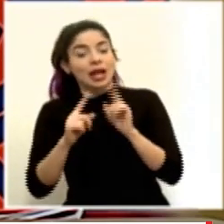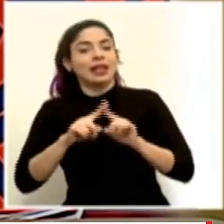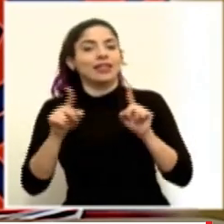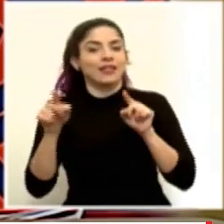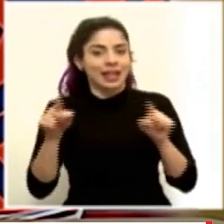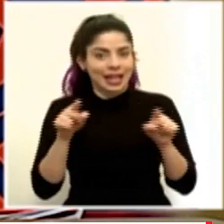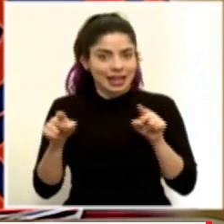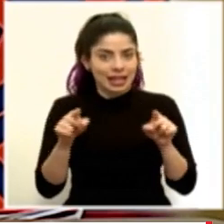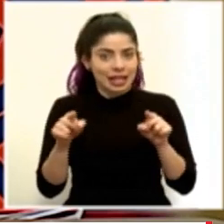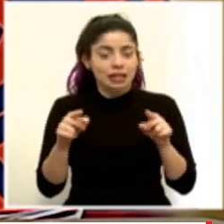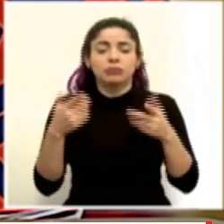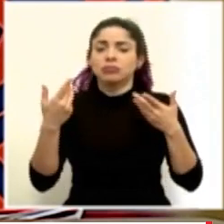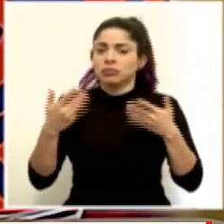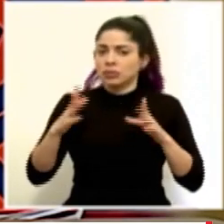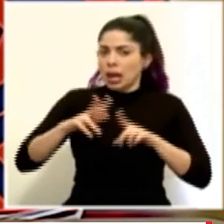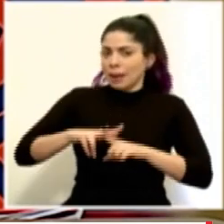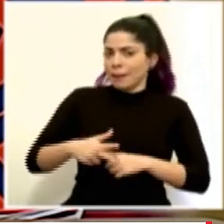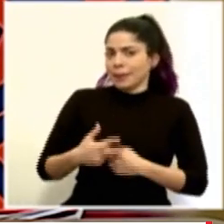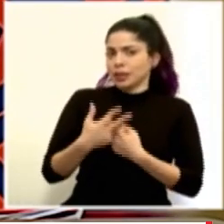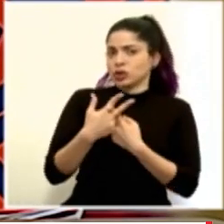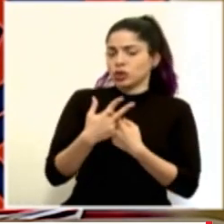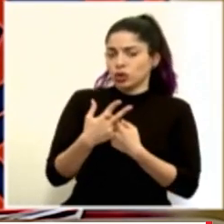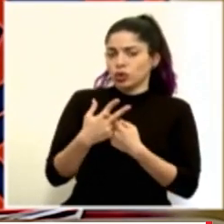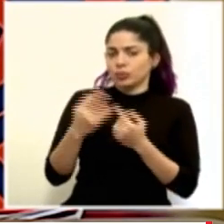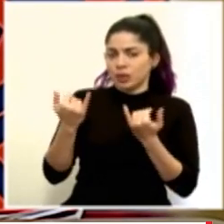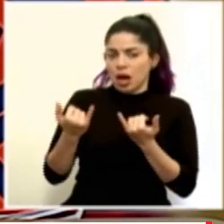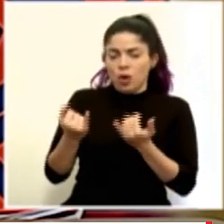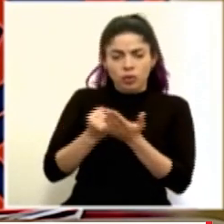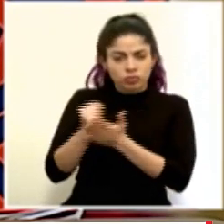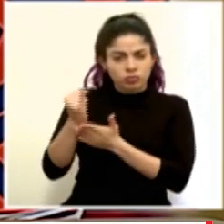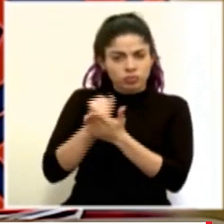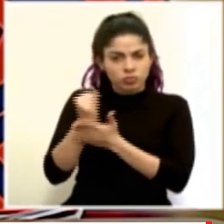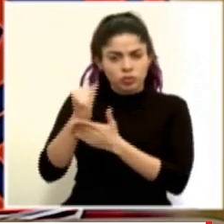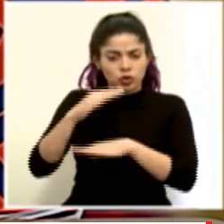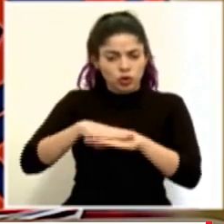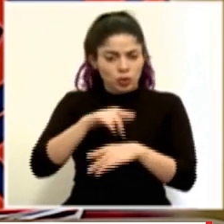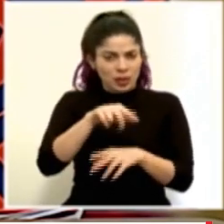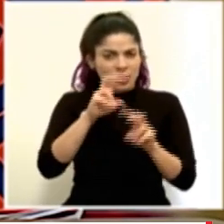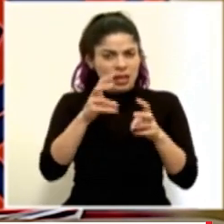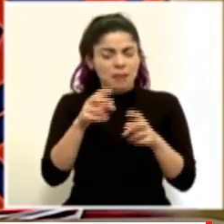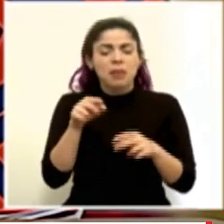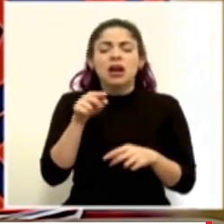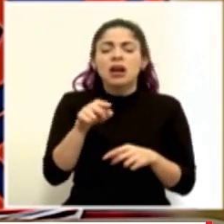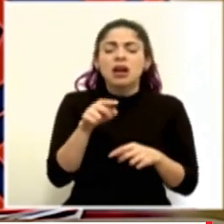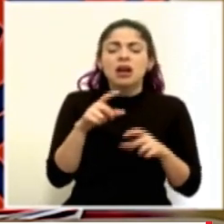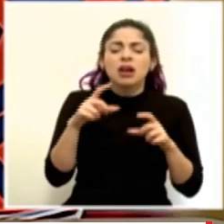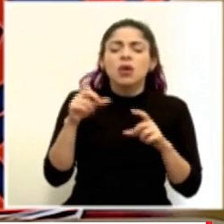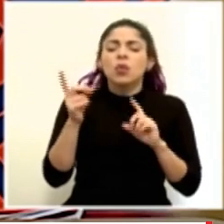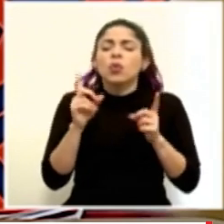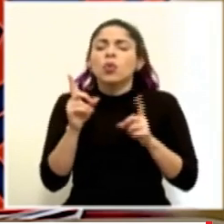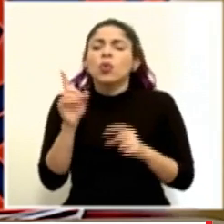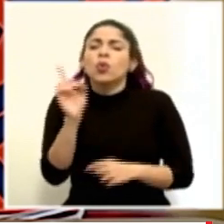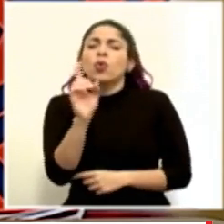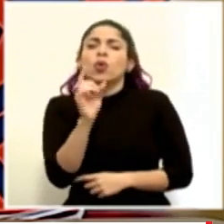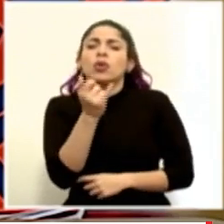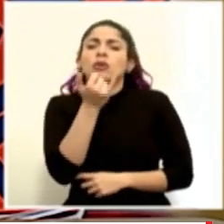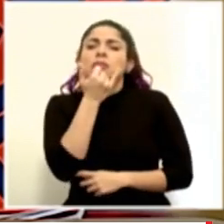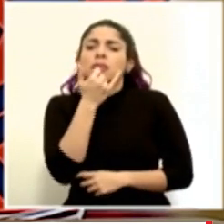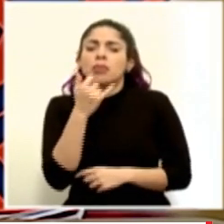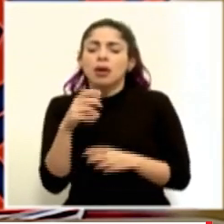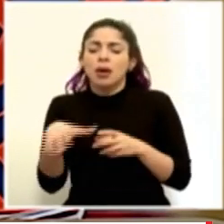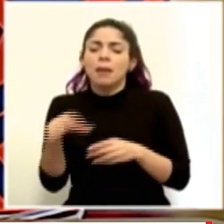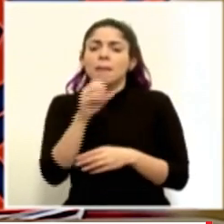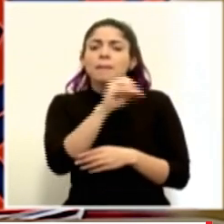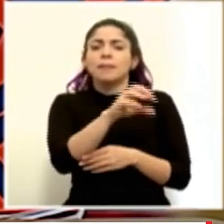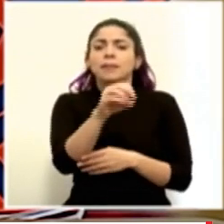cosa. Ya se inició una investigación del caso a ver dónde estuvo el fallo de una distribución de